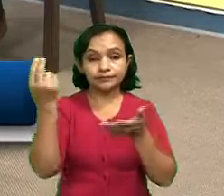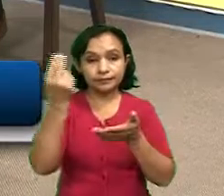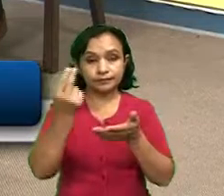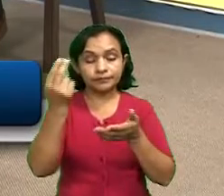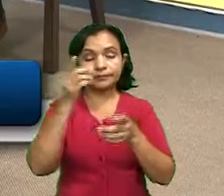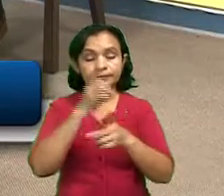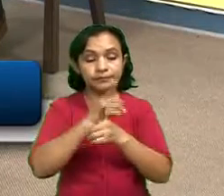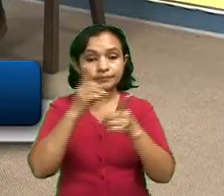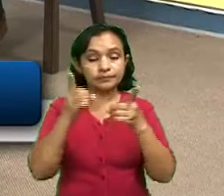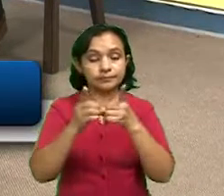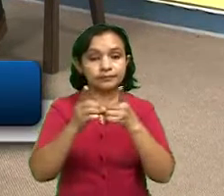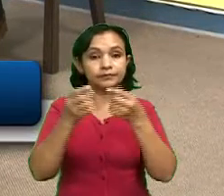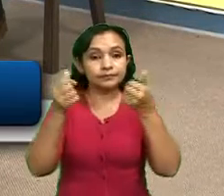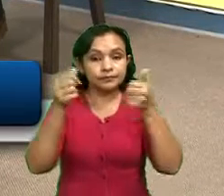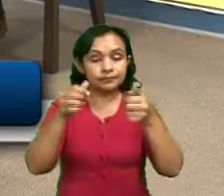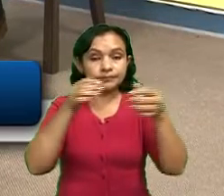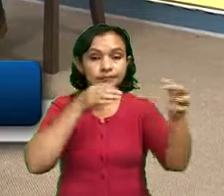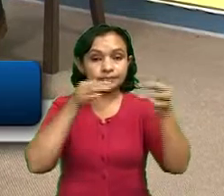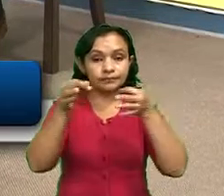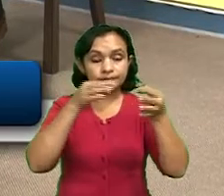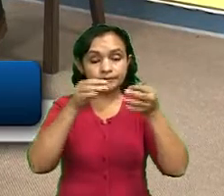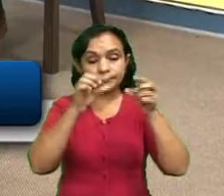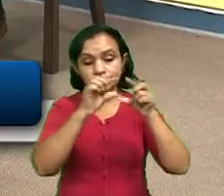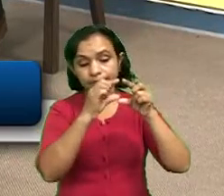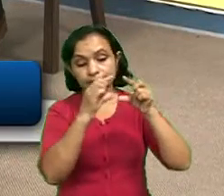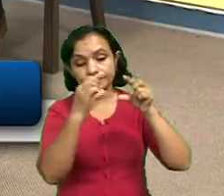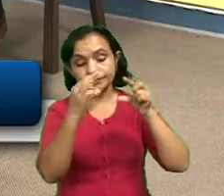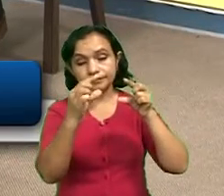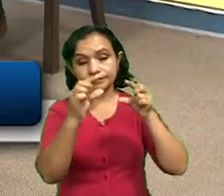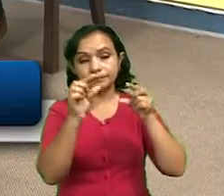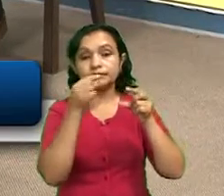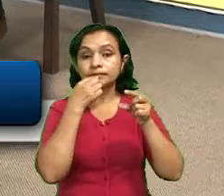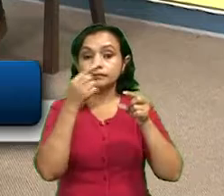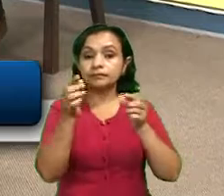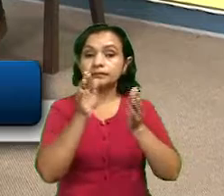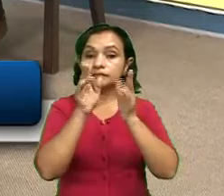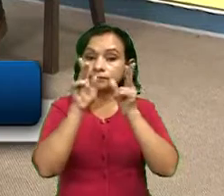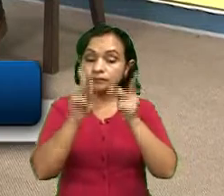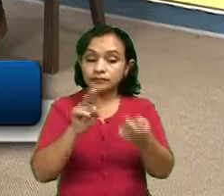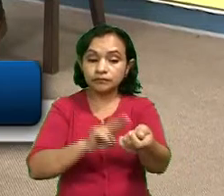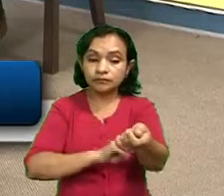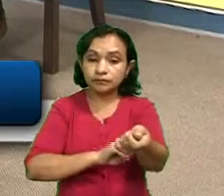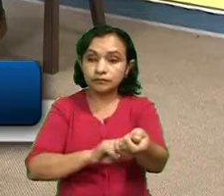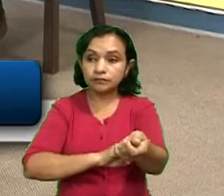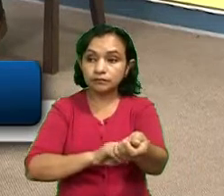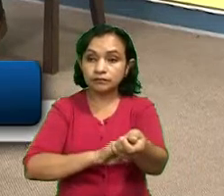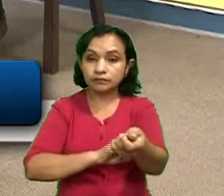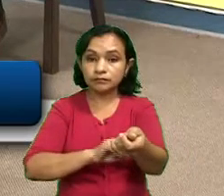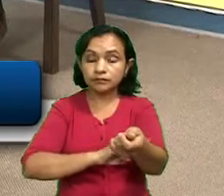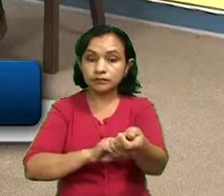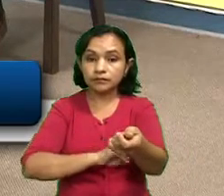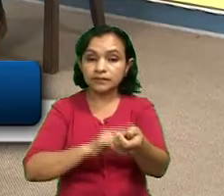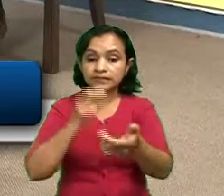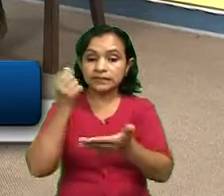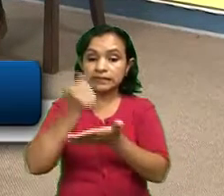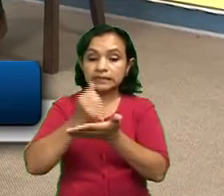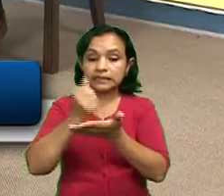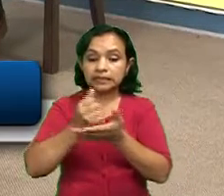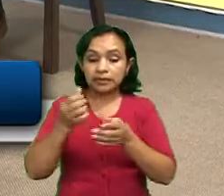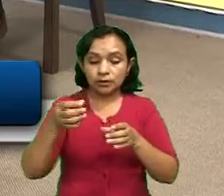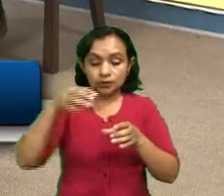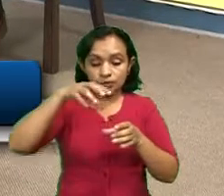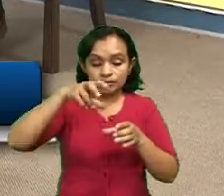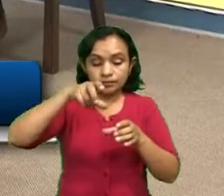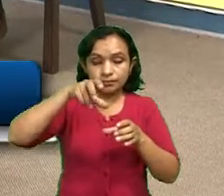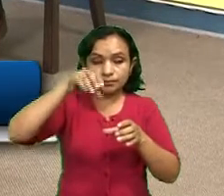utilizarlo, tienes que guardarlo de acuerdo a cómo es. Digamos, nosotros con la insulina, nosotros le indicamos al paciente que tienen que traer un frasco con hielo para poder trasladarlo a